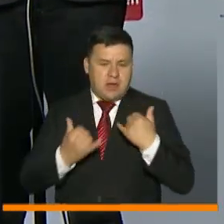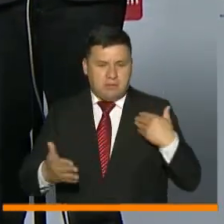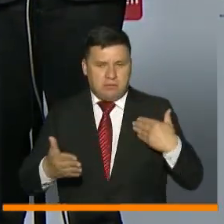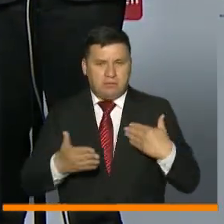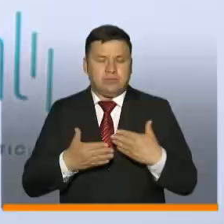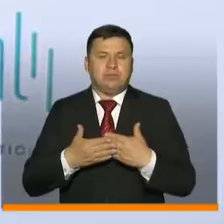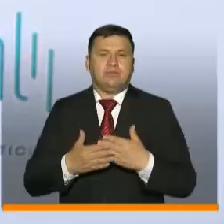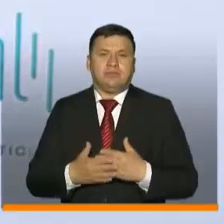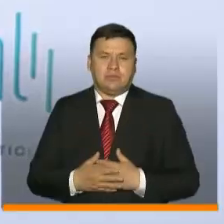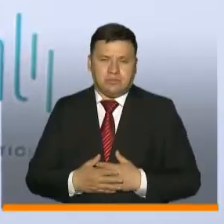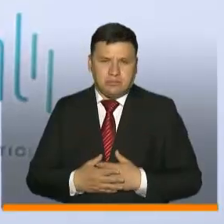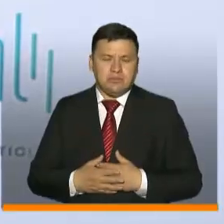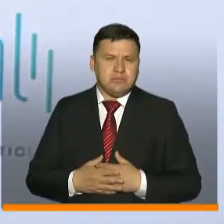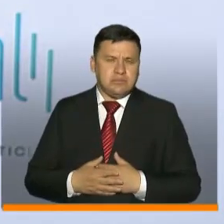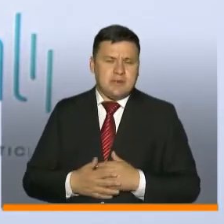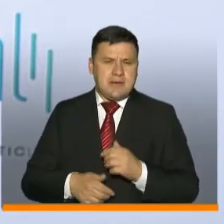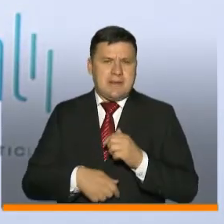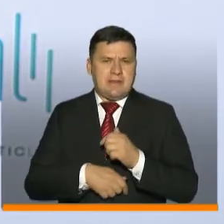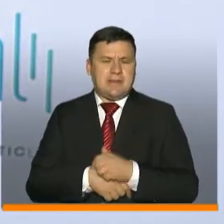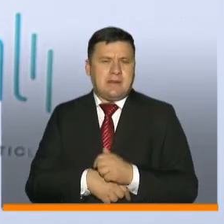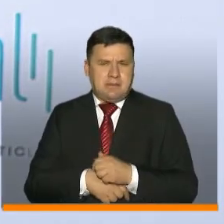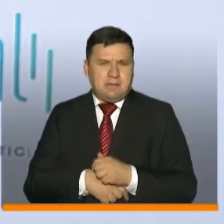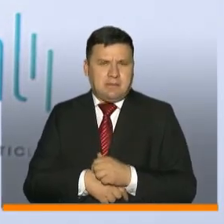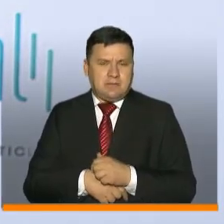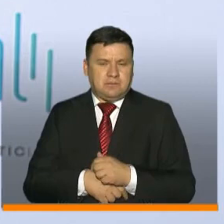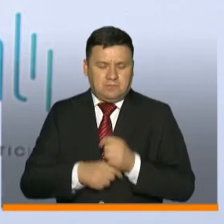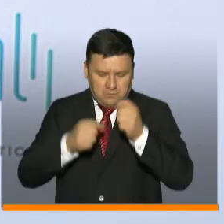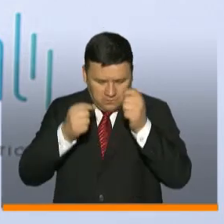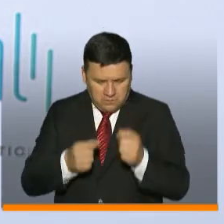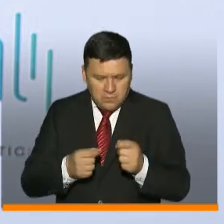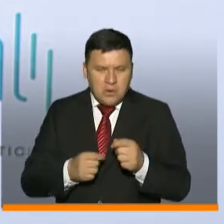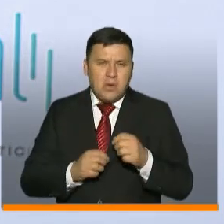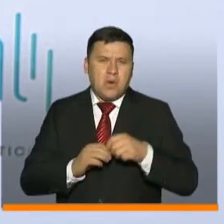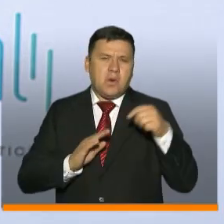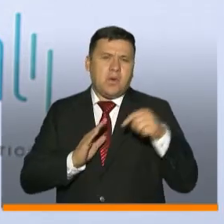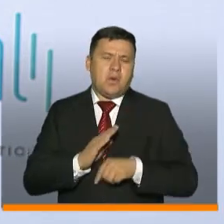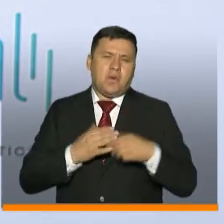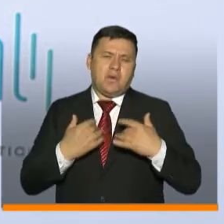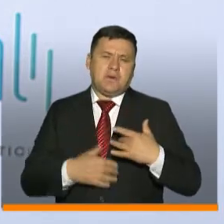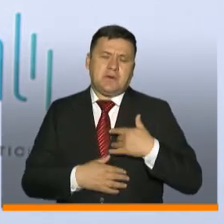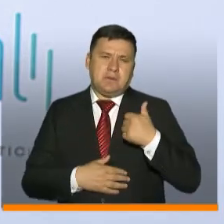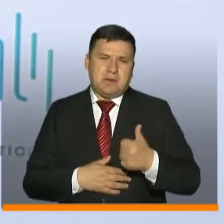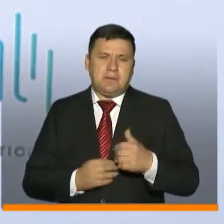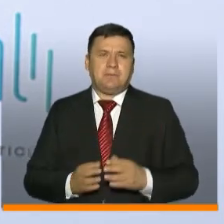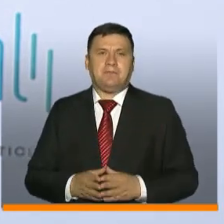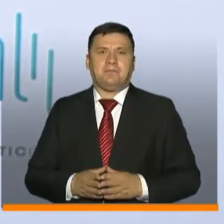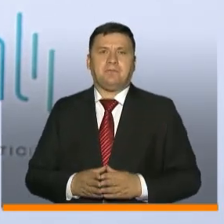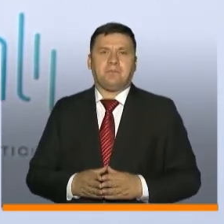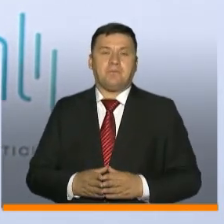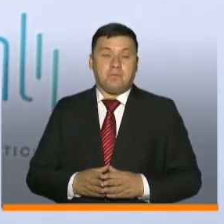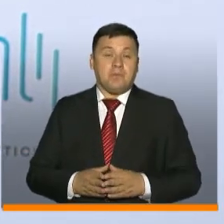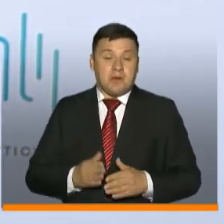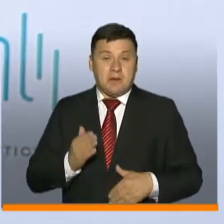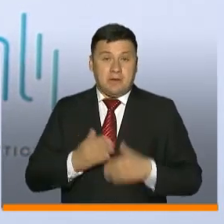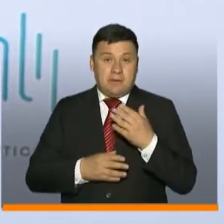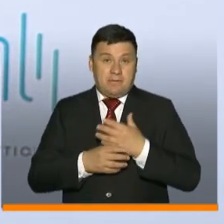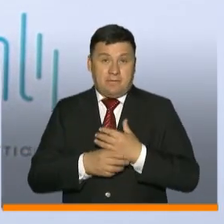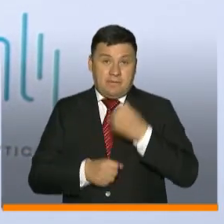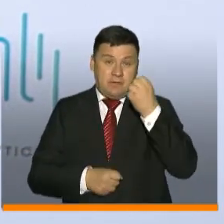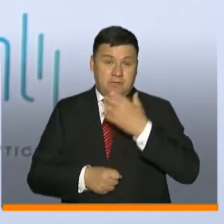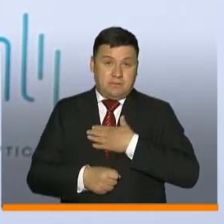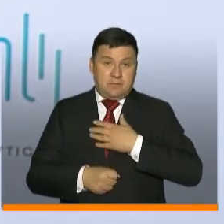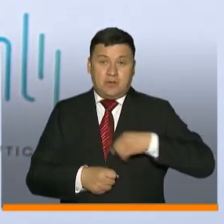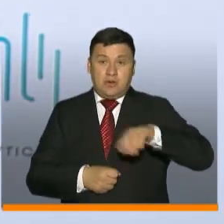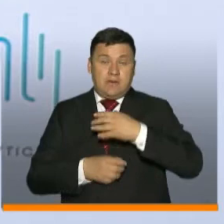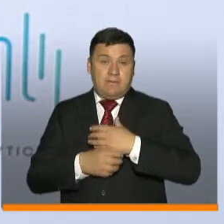momentos. Es un momento que lo registramos con profunda satisfacción, porque desde la Federación y para